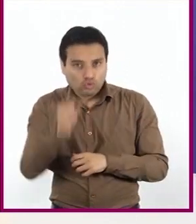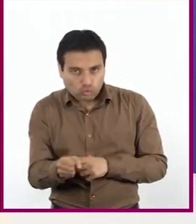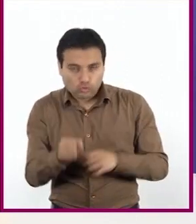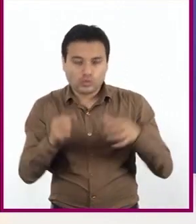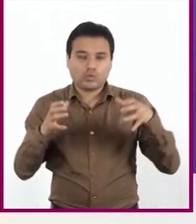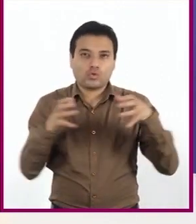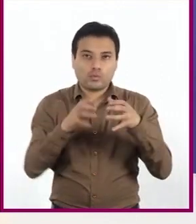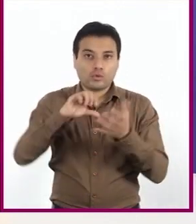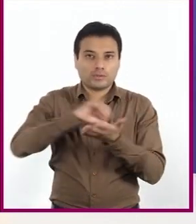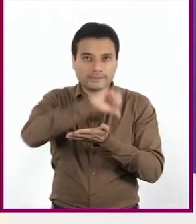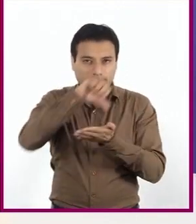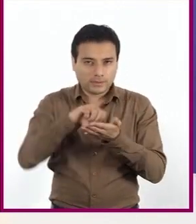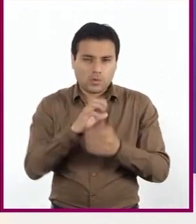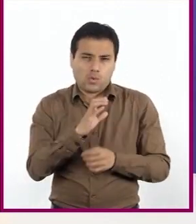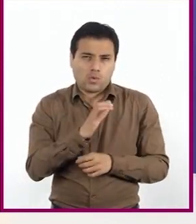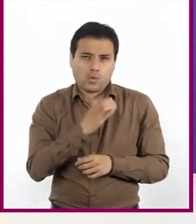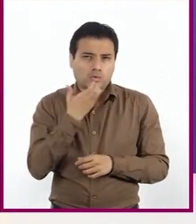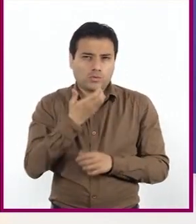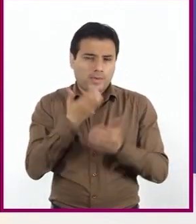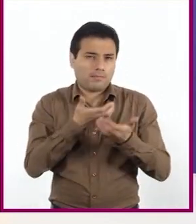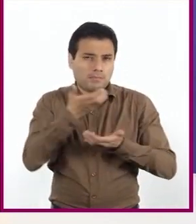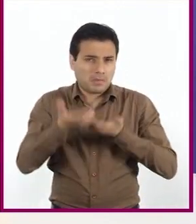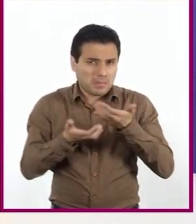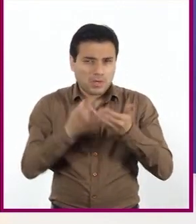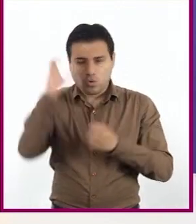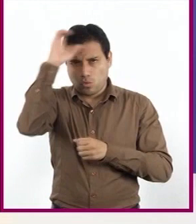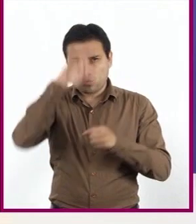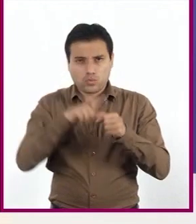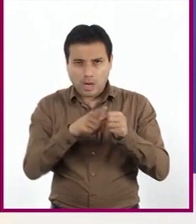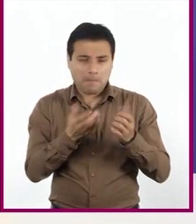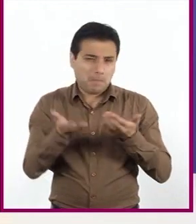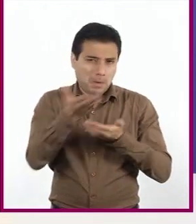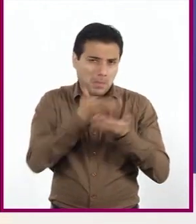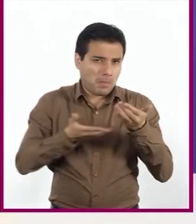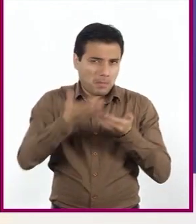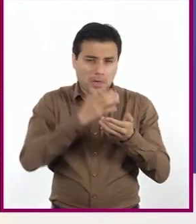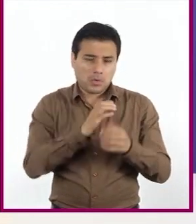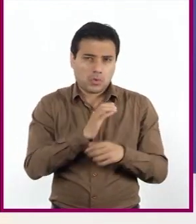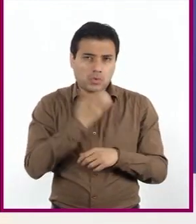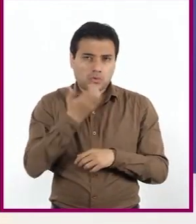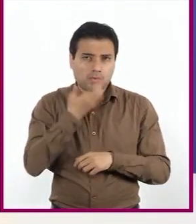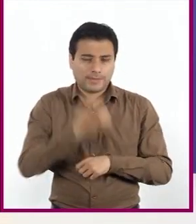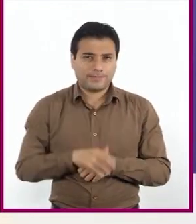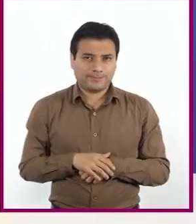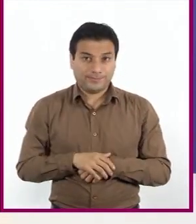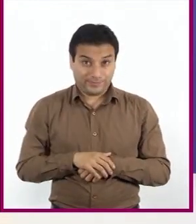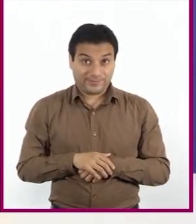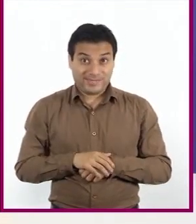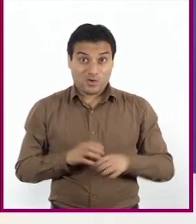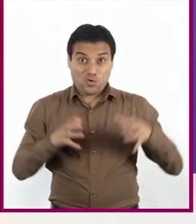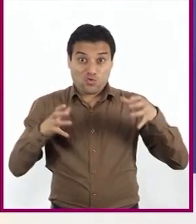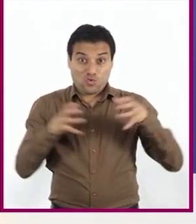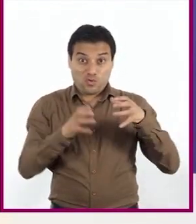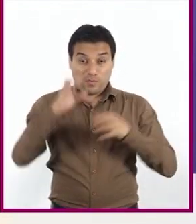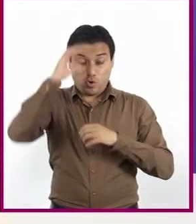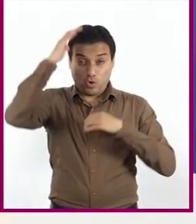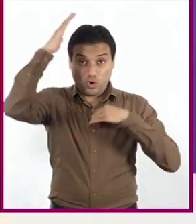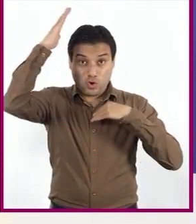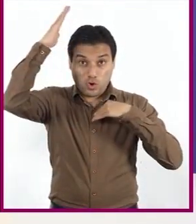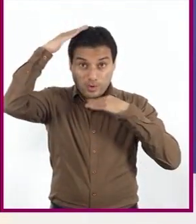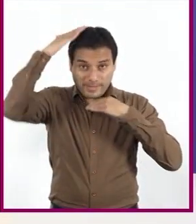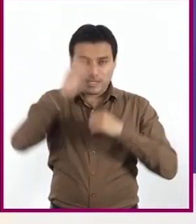México, así como del intercambio cultural en Mesoamérica y de la influencia de la cultura olmeca en otras